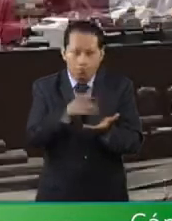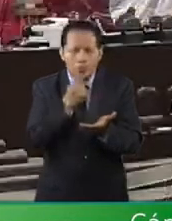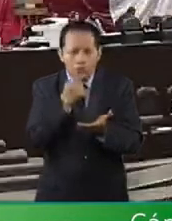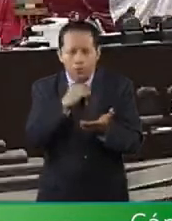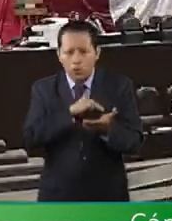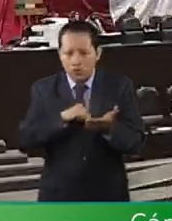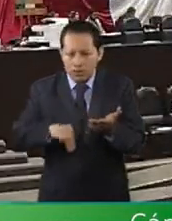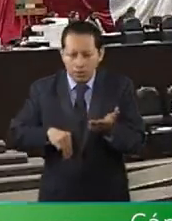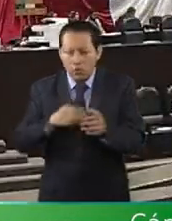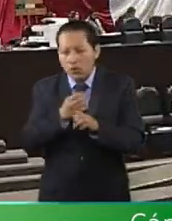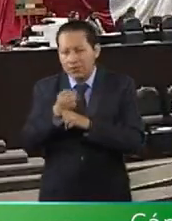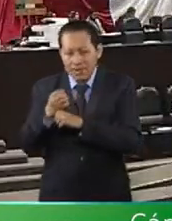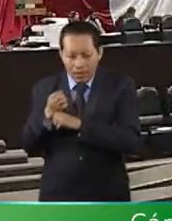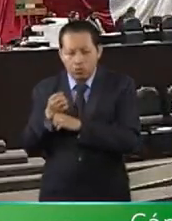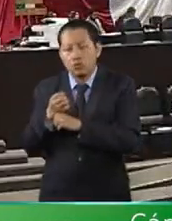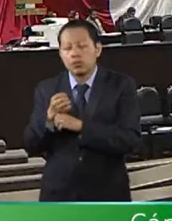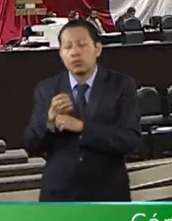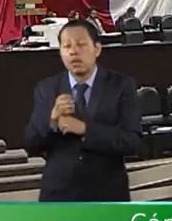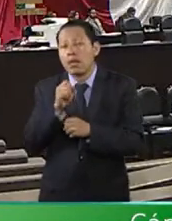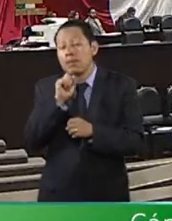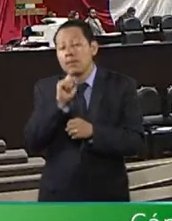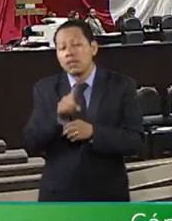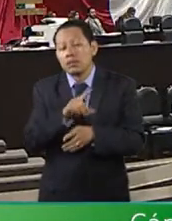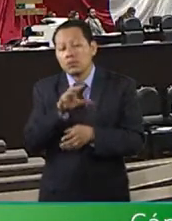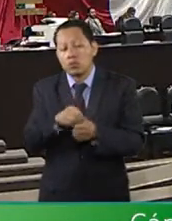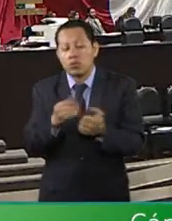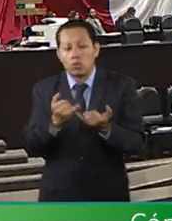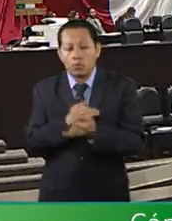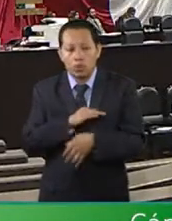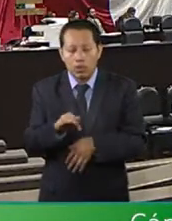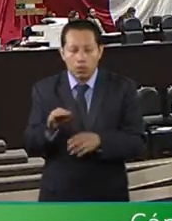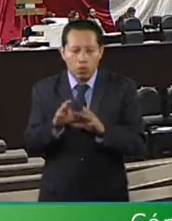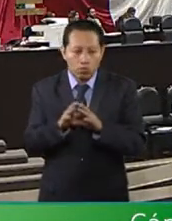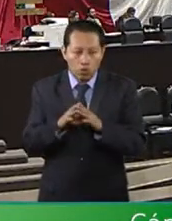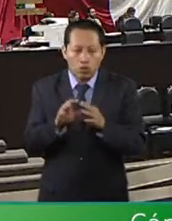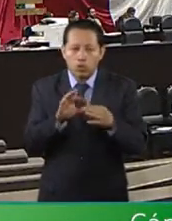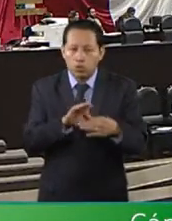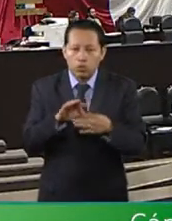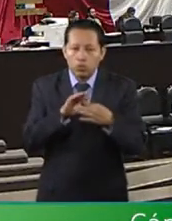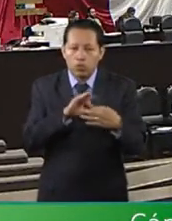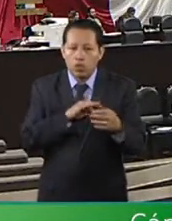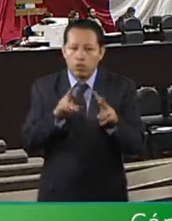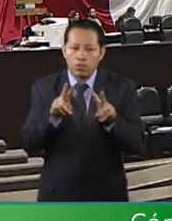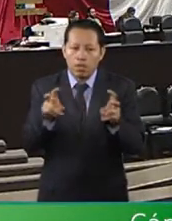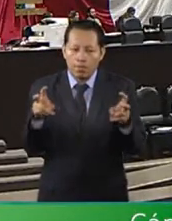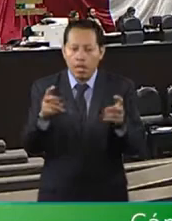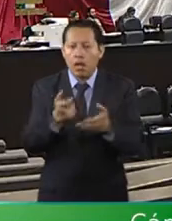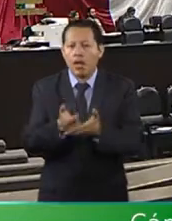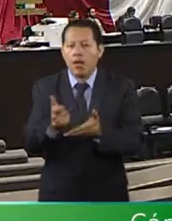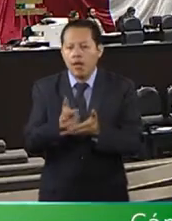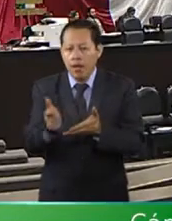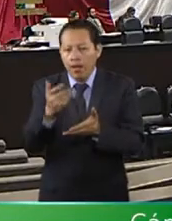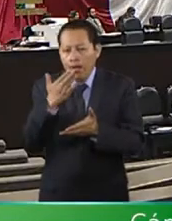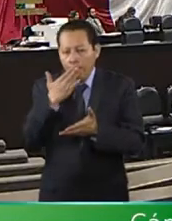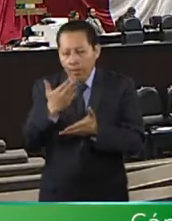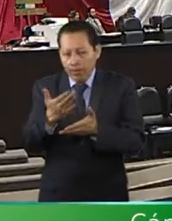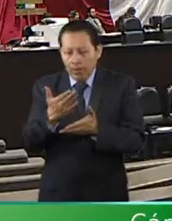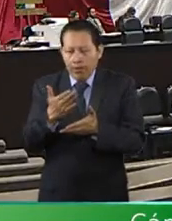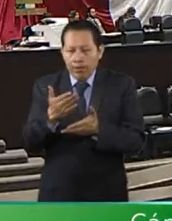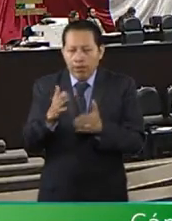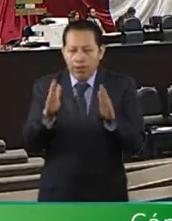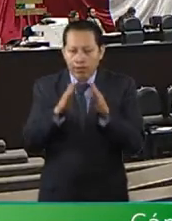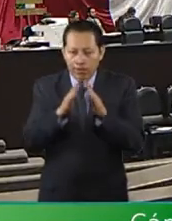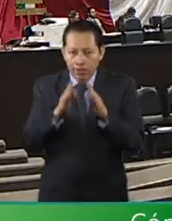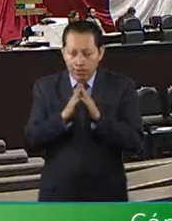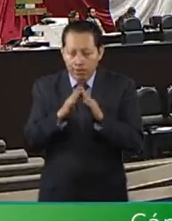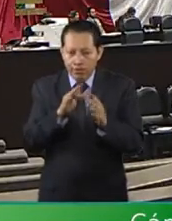municipios en los Estados incluso para poder homologar el tema salarial vivienda y poder